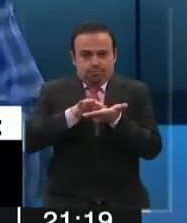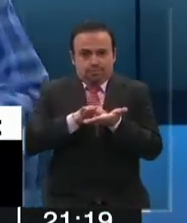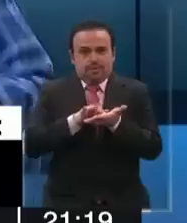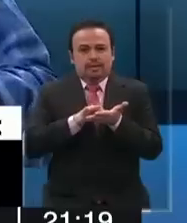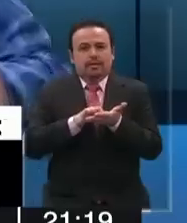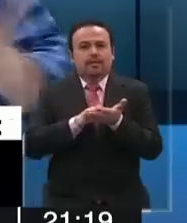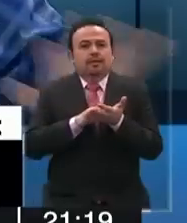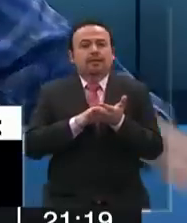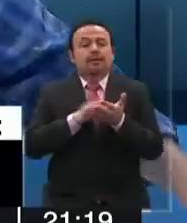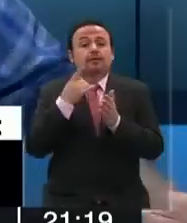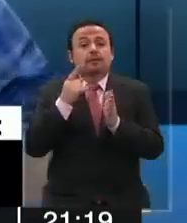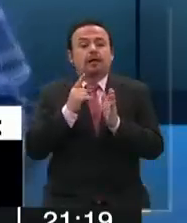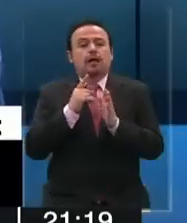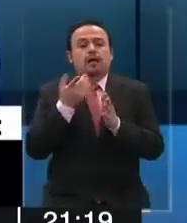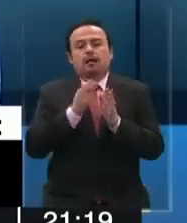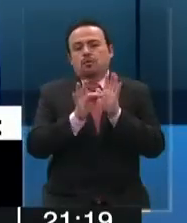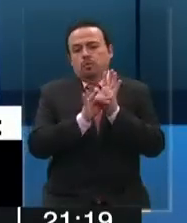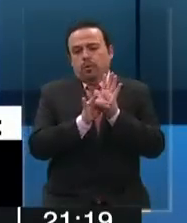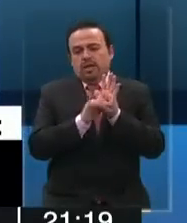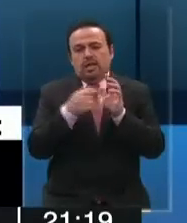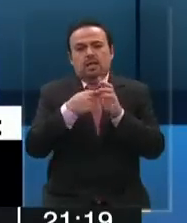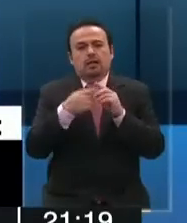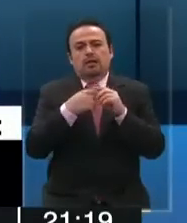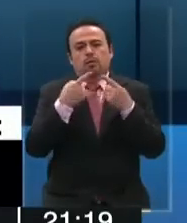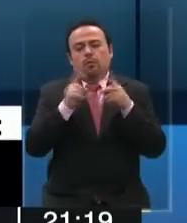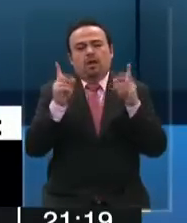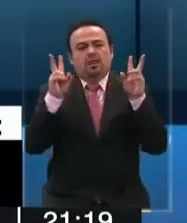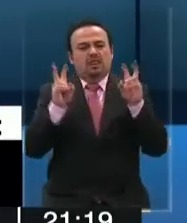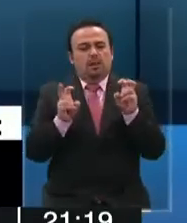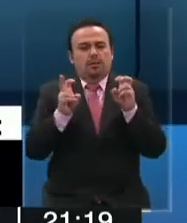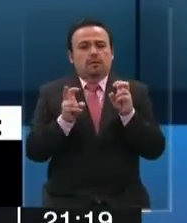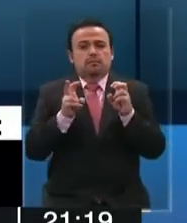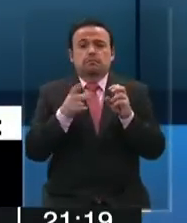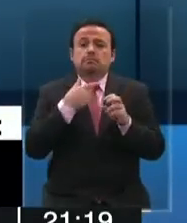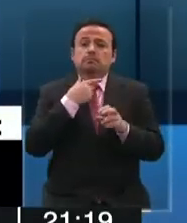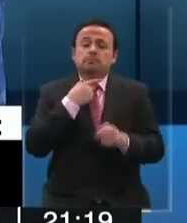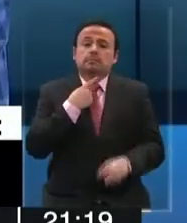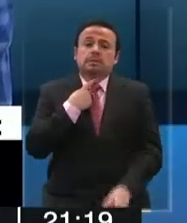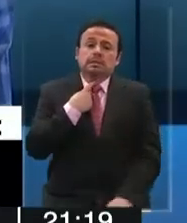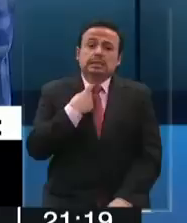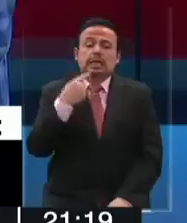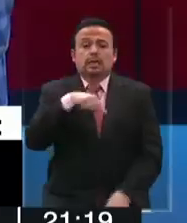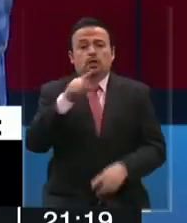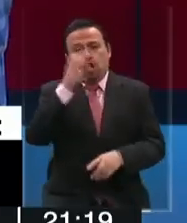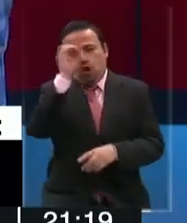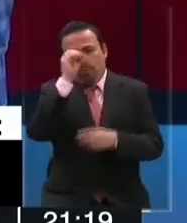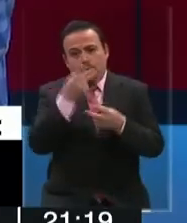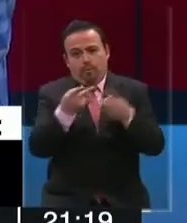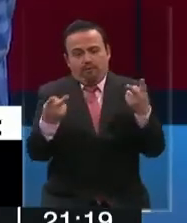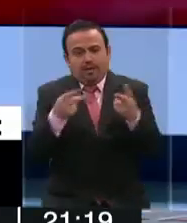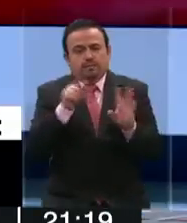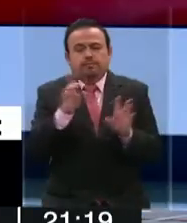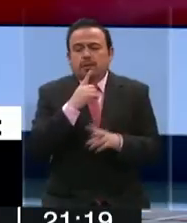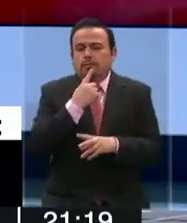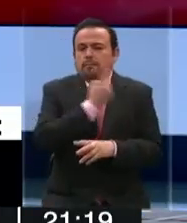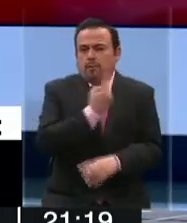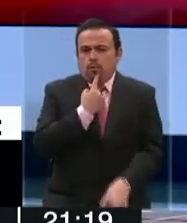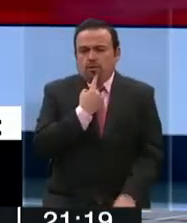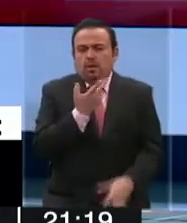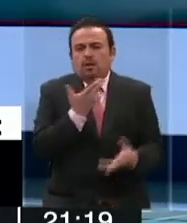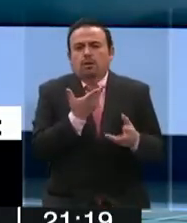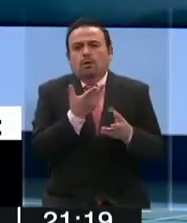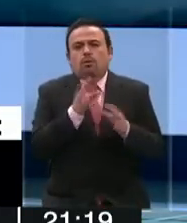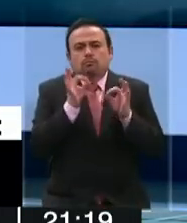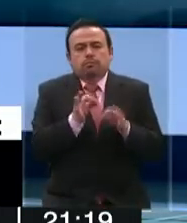transversalmente en todos los temas que interesan a la opinión pública pero en líneas generales